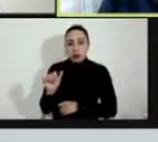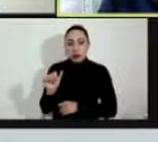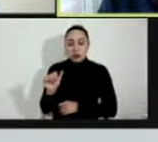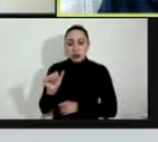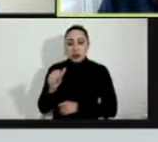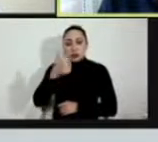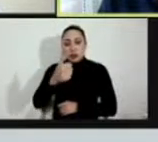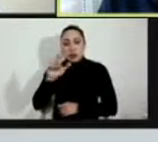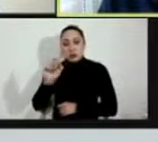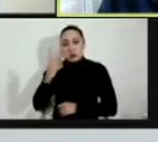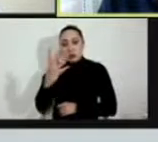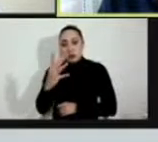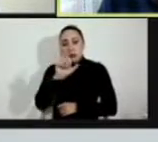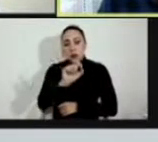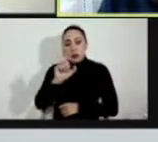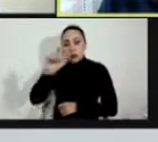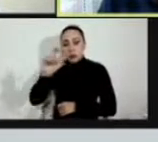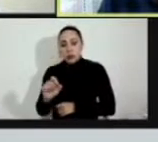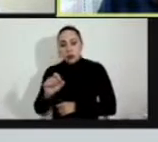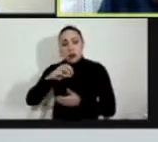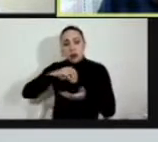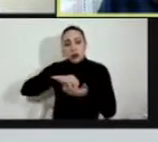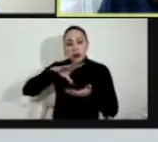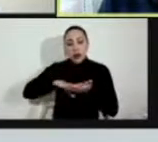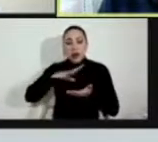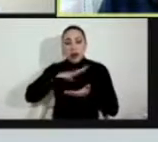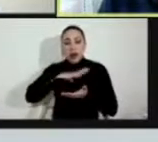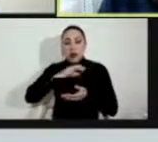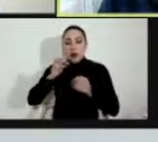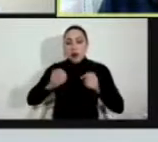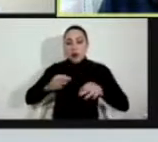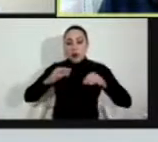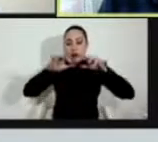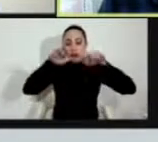624-2020, adjuntando el oficio número